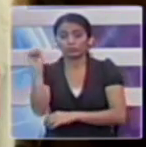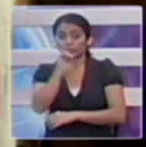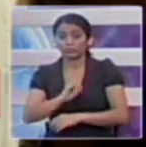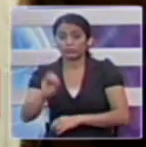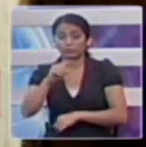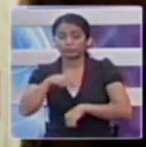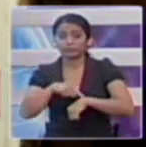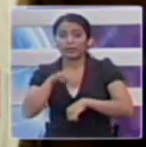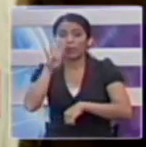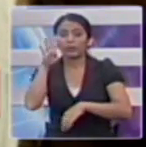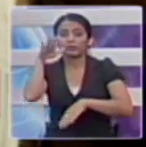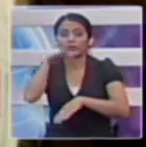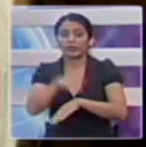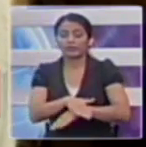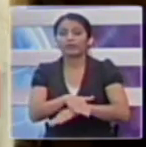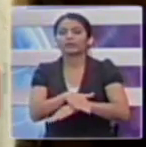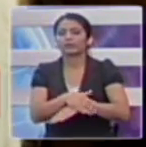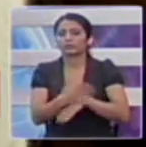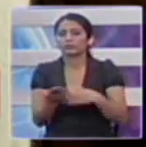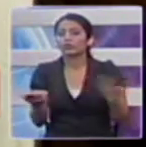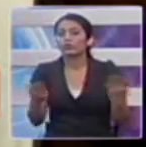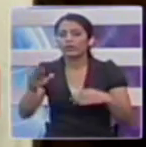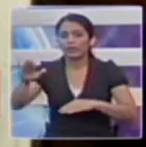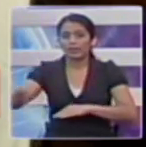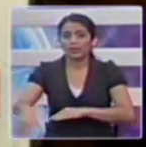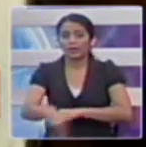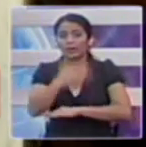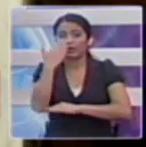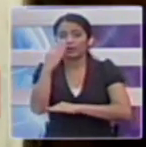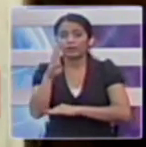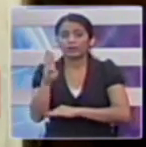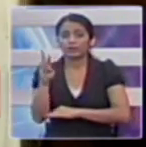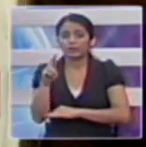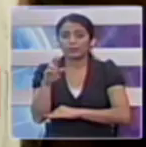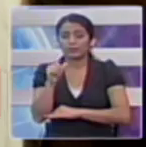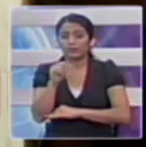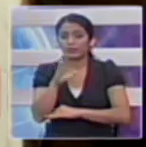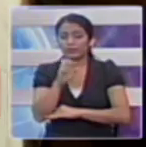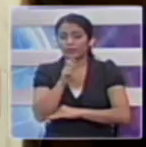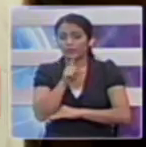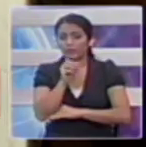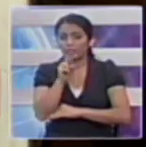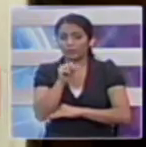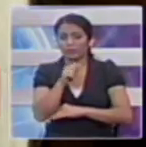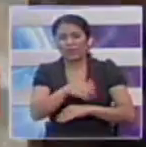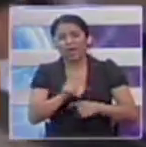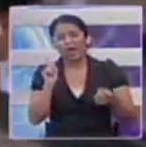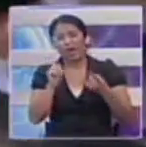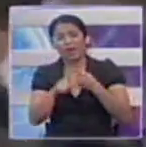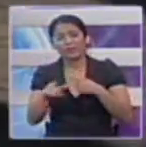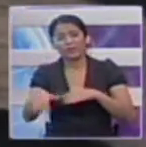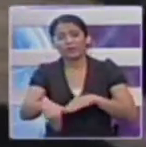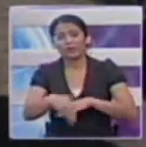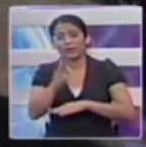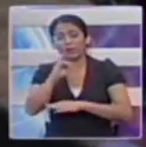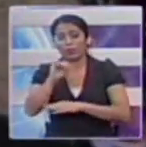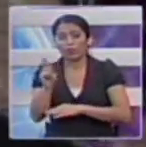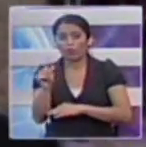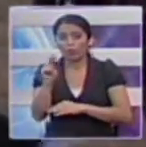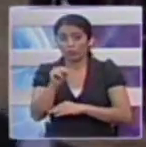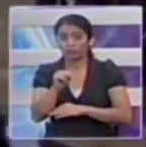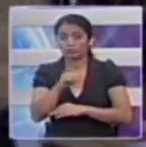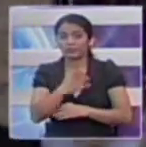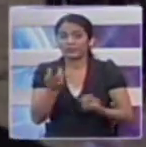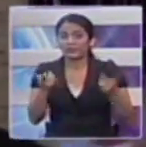16 horas en la avenida Barcelona, a partir del Club Náutico hasta la calle Juan León Mera. Asimismo, el 9 de octubre